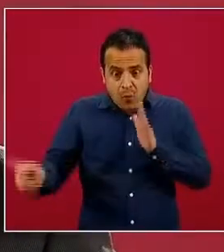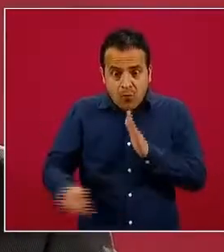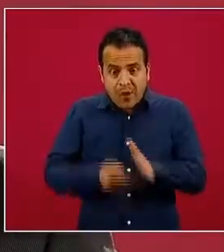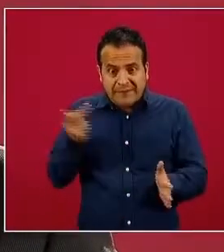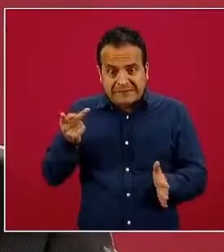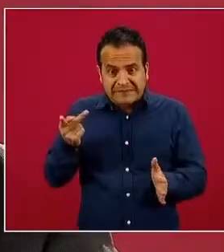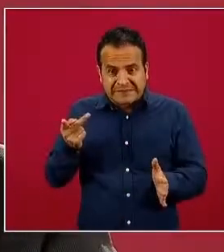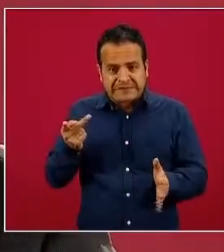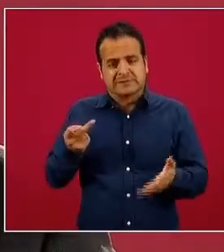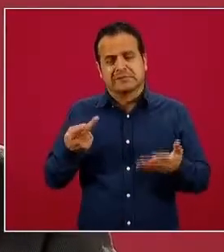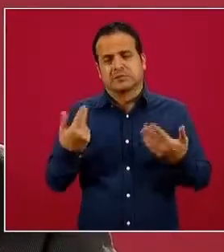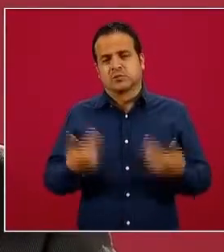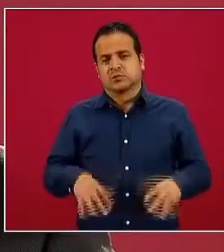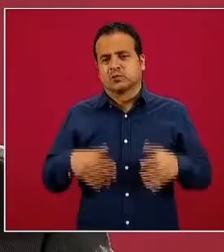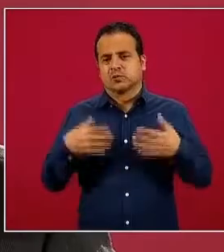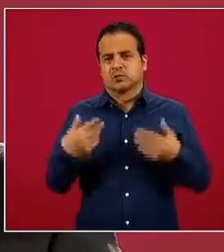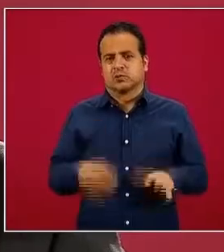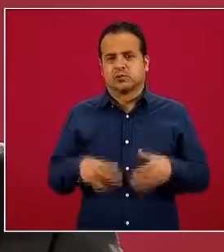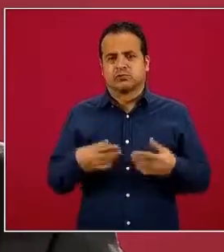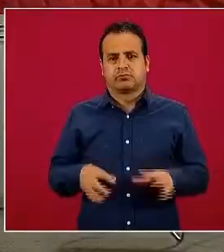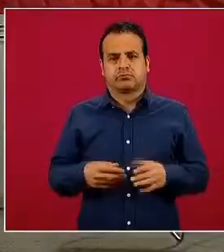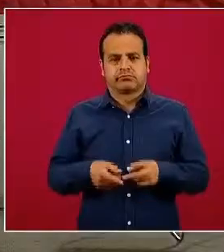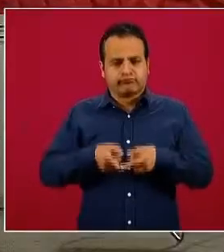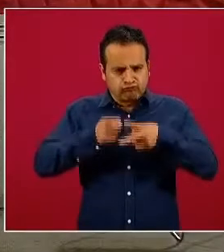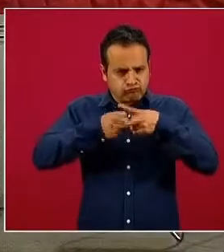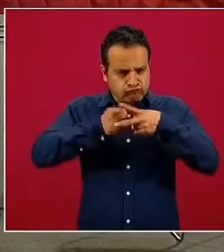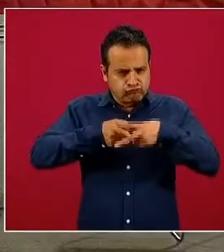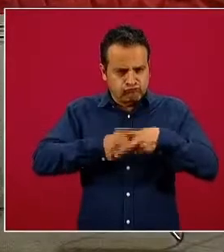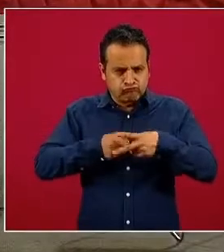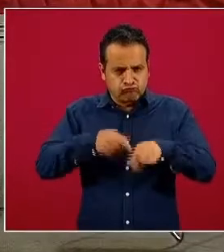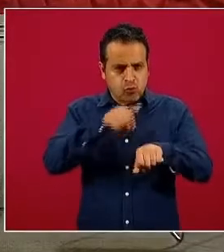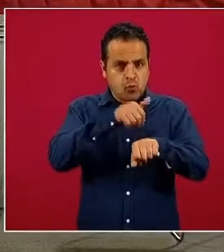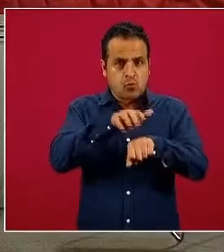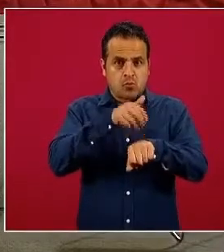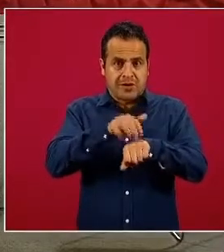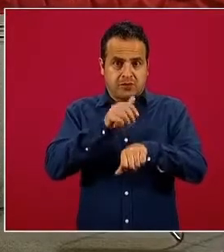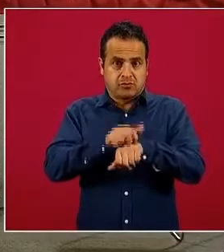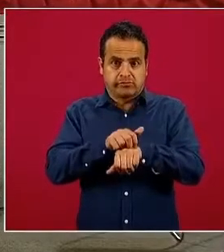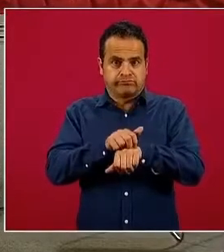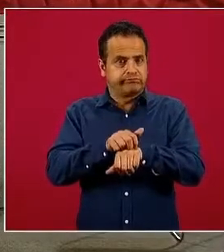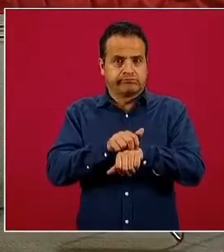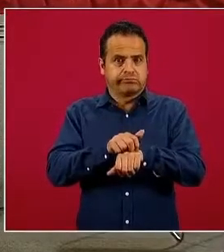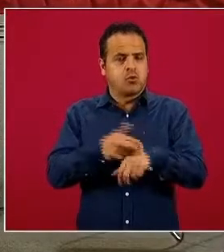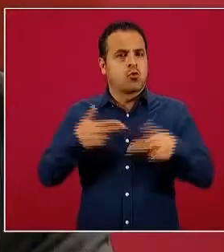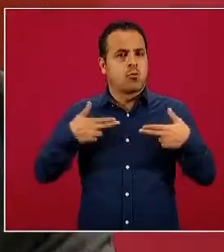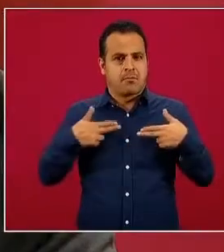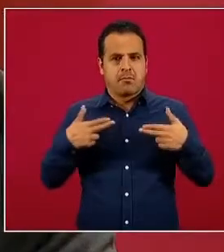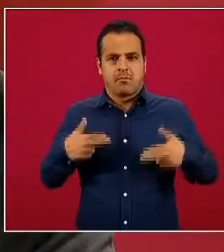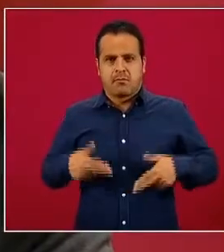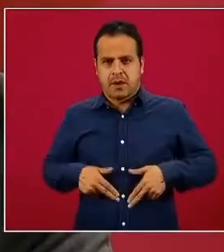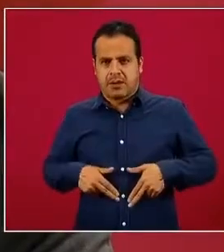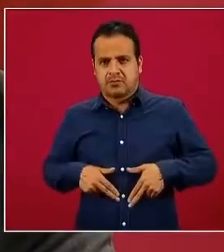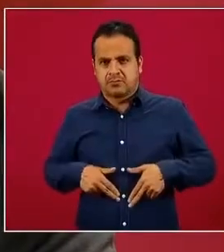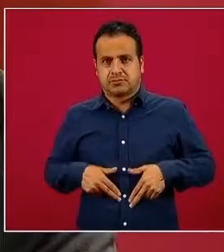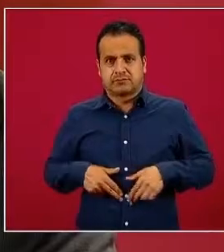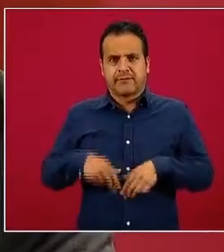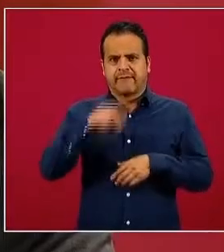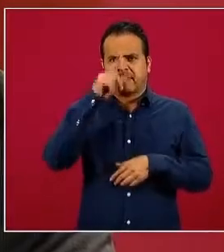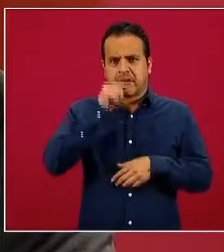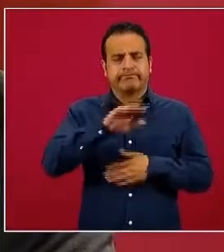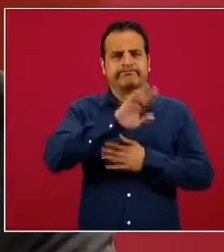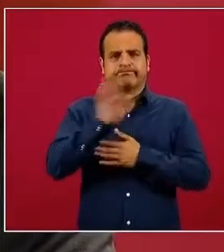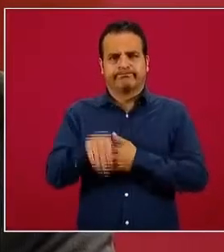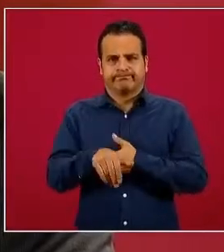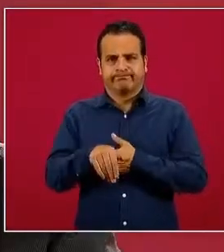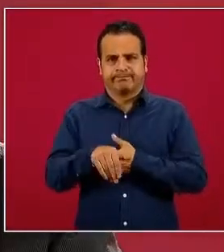de cada número está un ser humano, y está un ser humano que deja un vacío en su familia, en